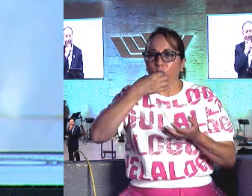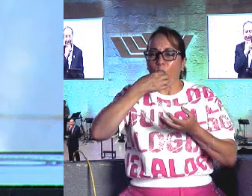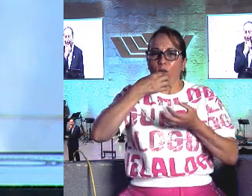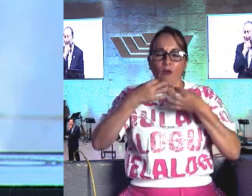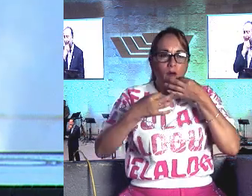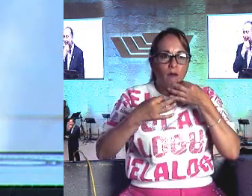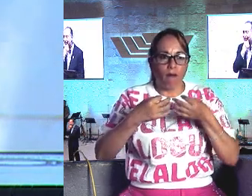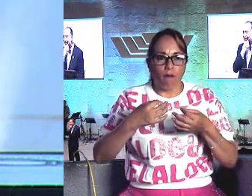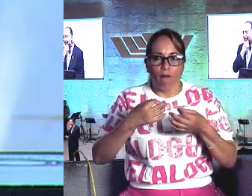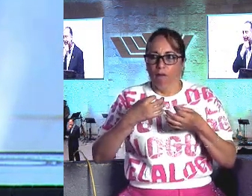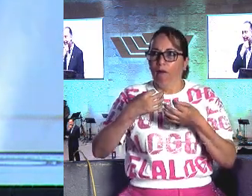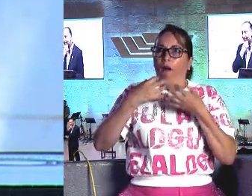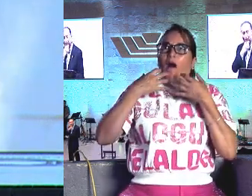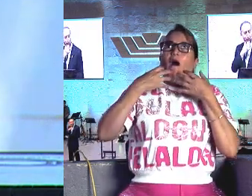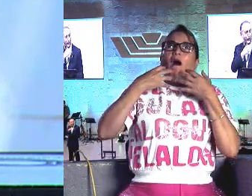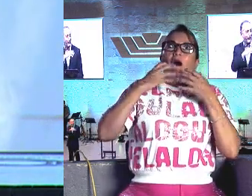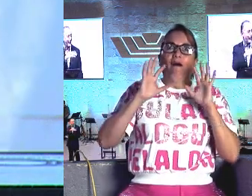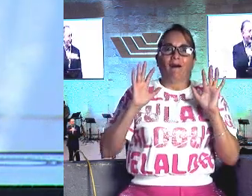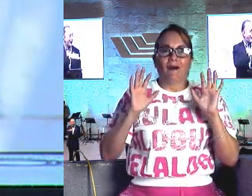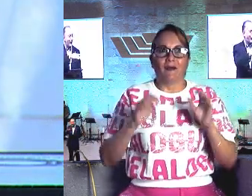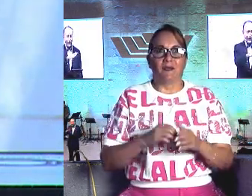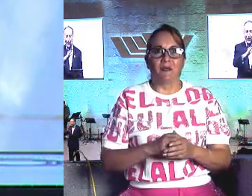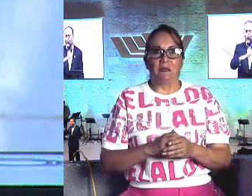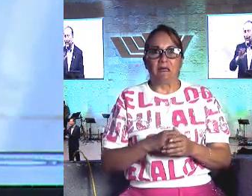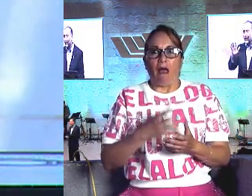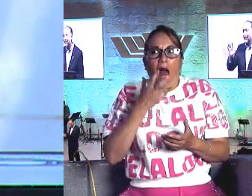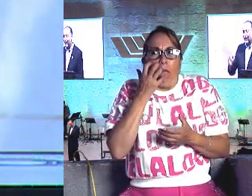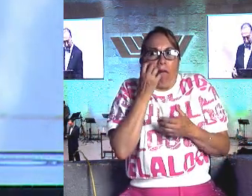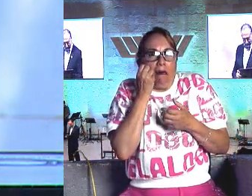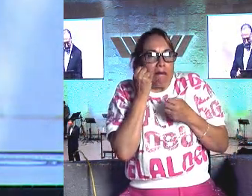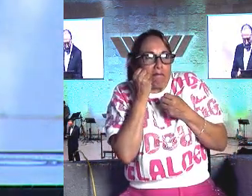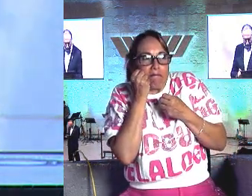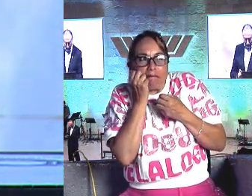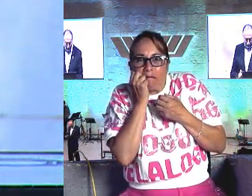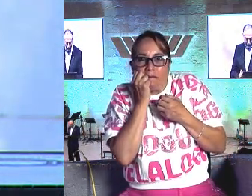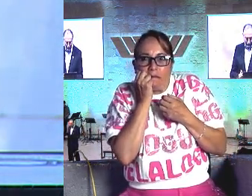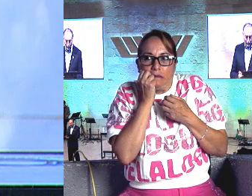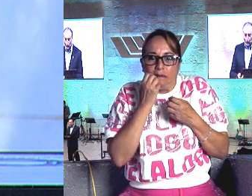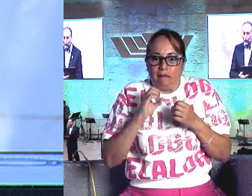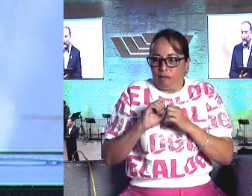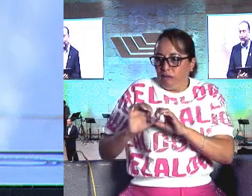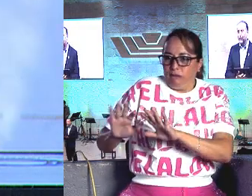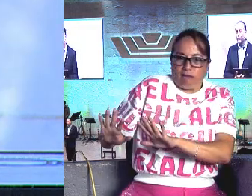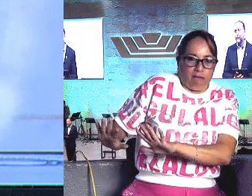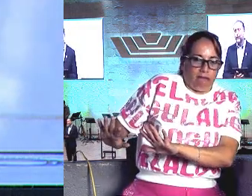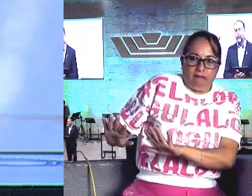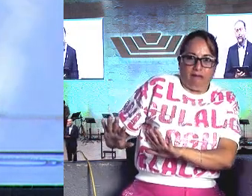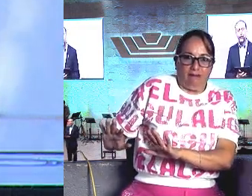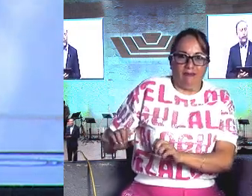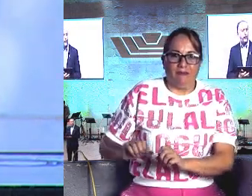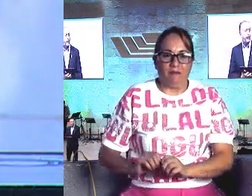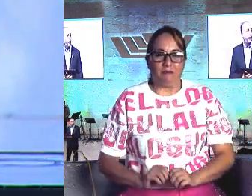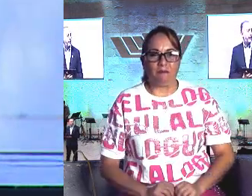es esto? ¿No? Pobres niños, todos dejaron la gelatina de toronja.